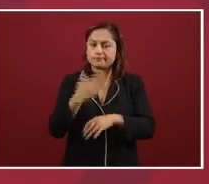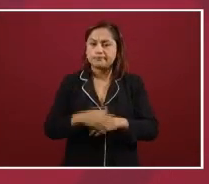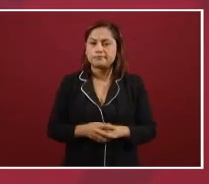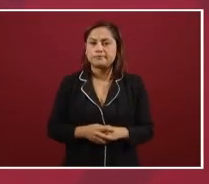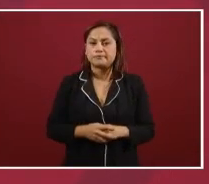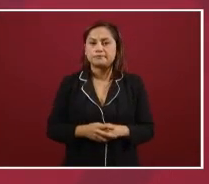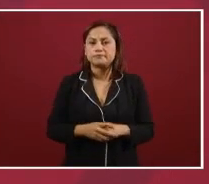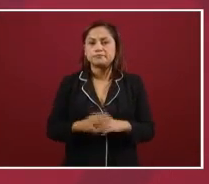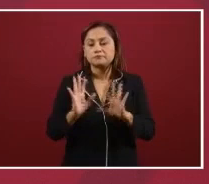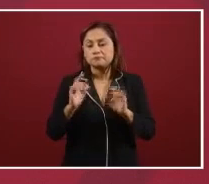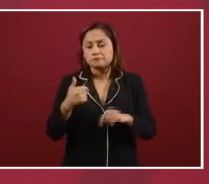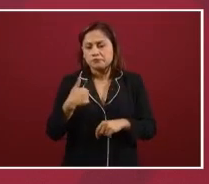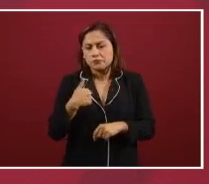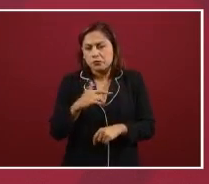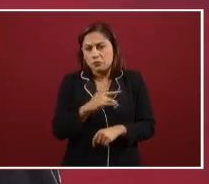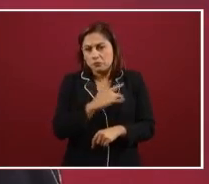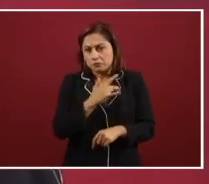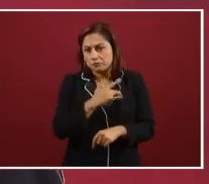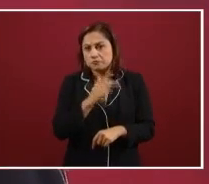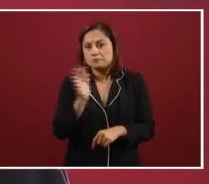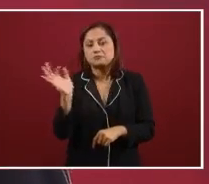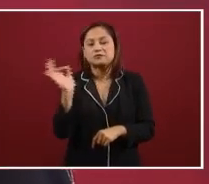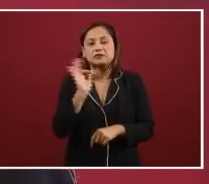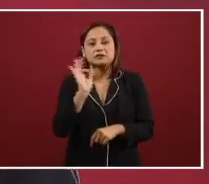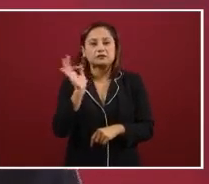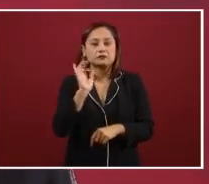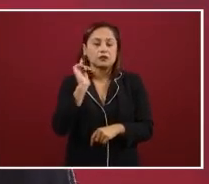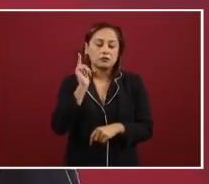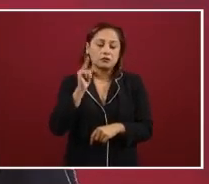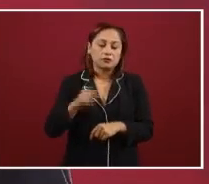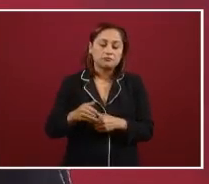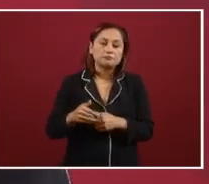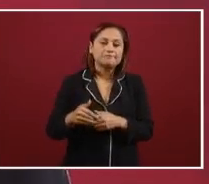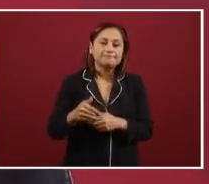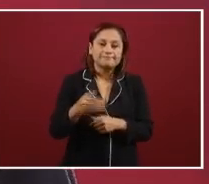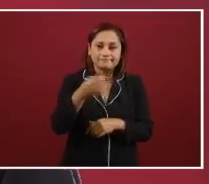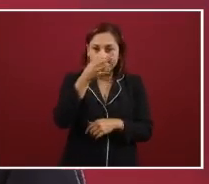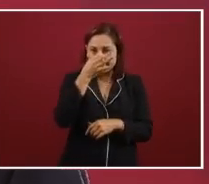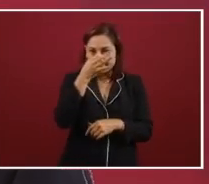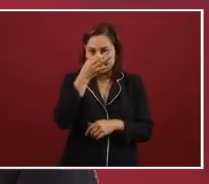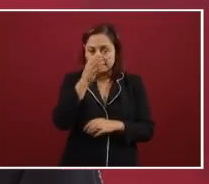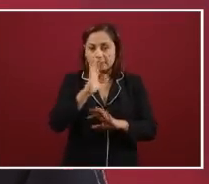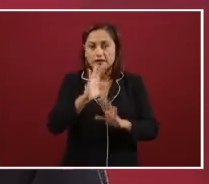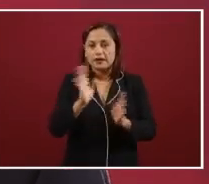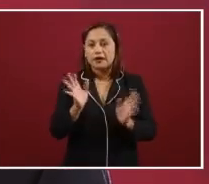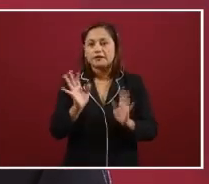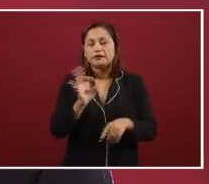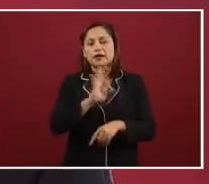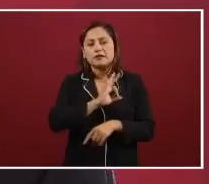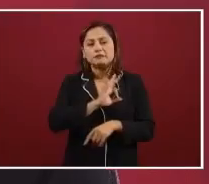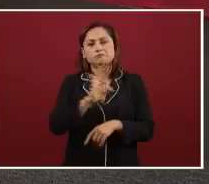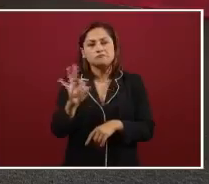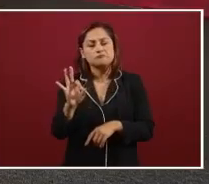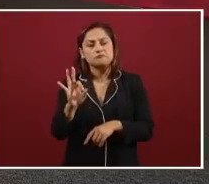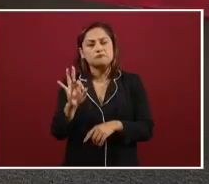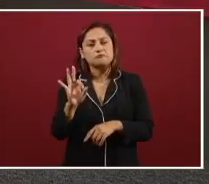yo espero que en el corto plazo podamos decir